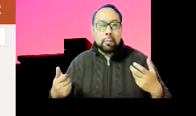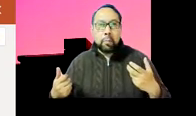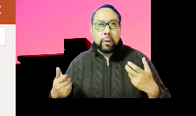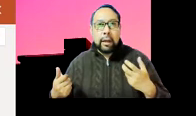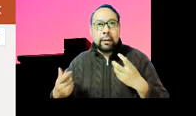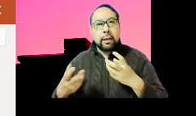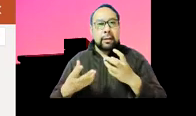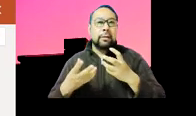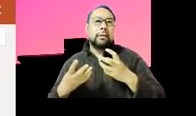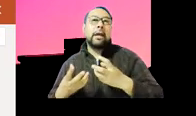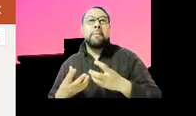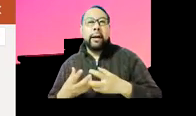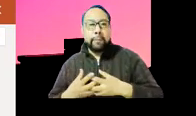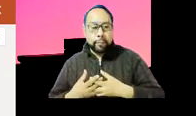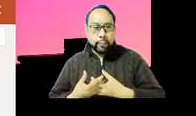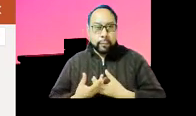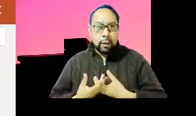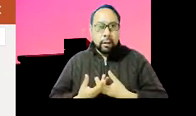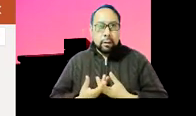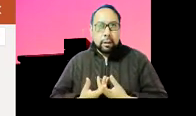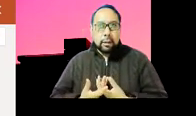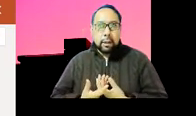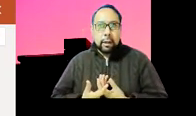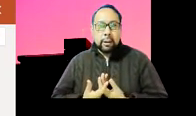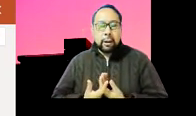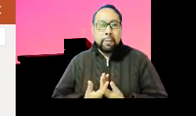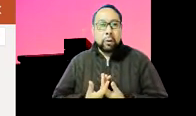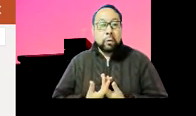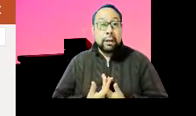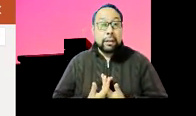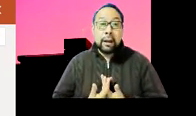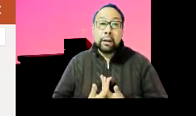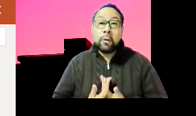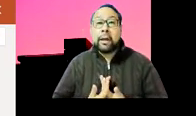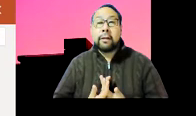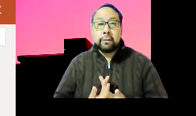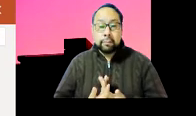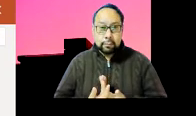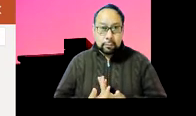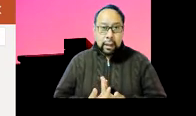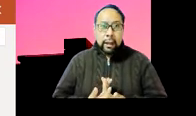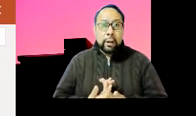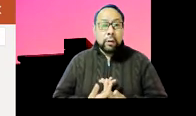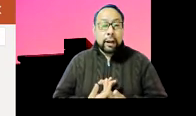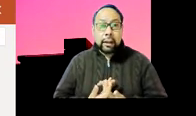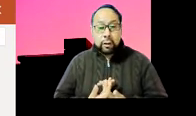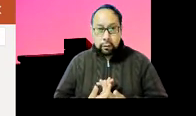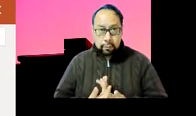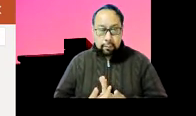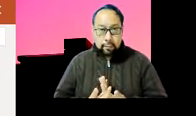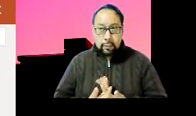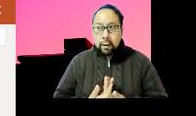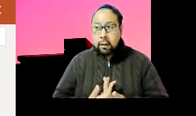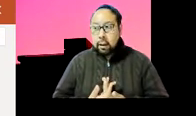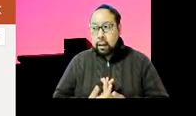Es este sistema, dice, es el que más utilizan las mujeres. En una